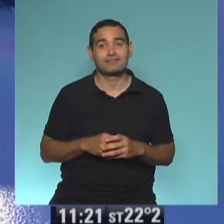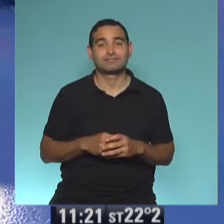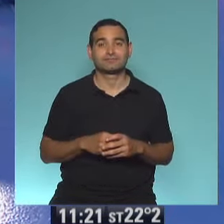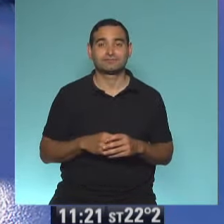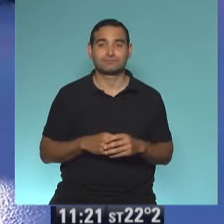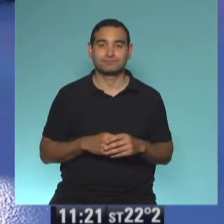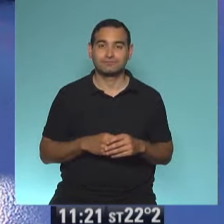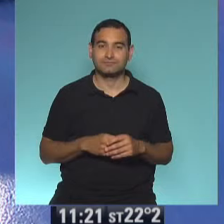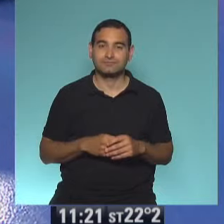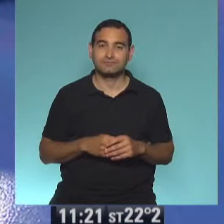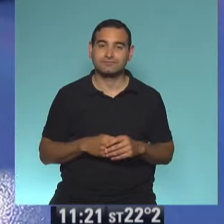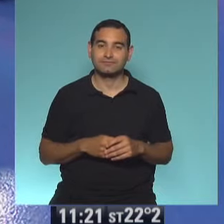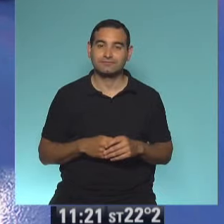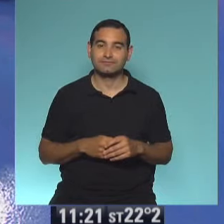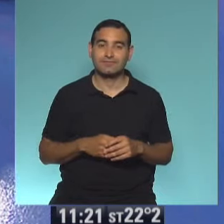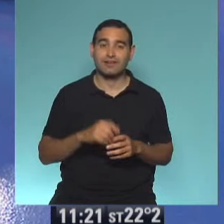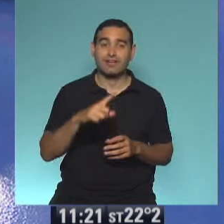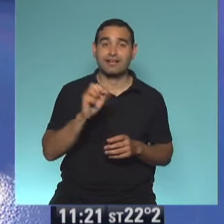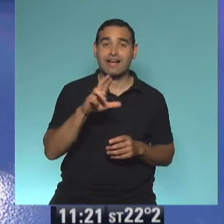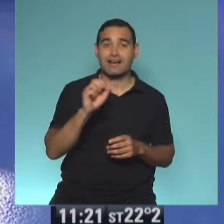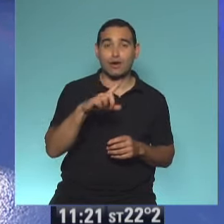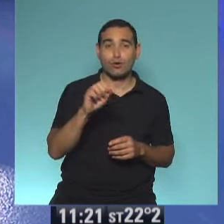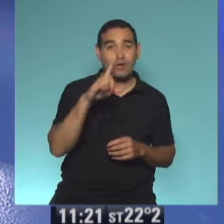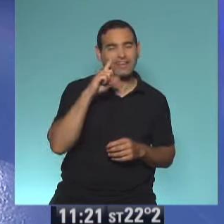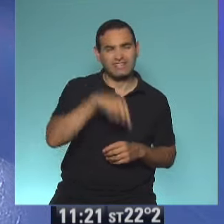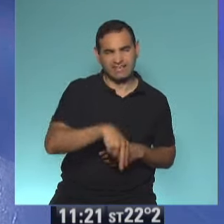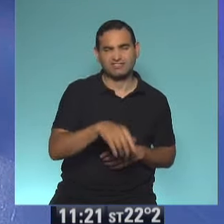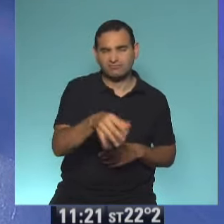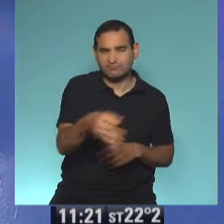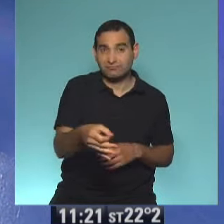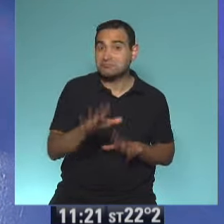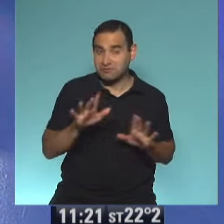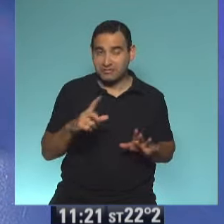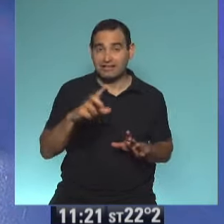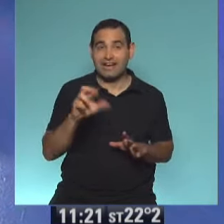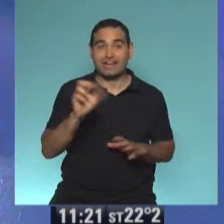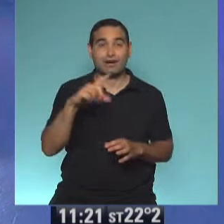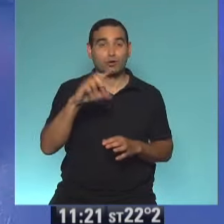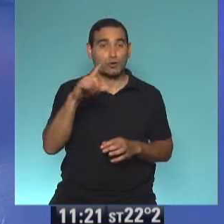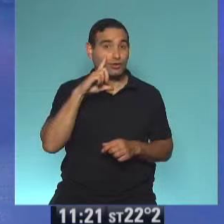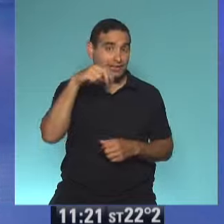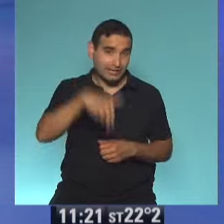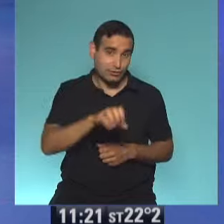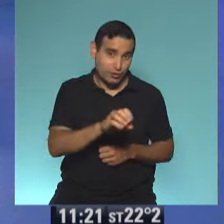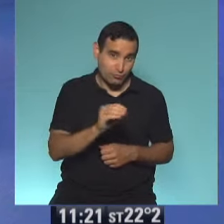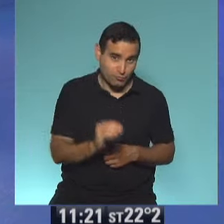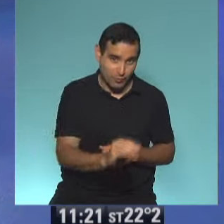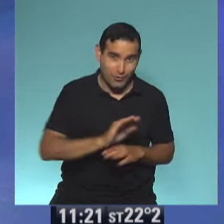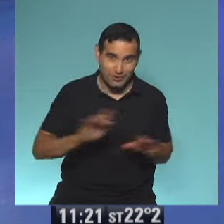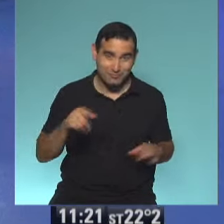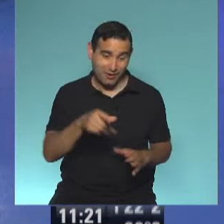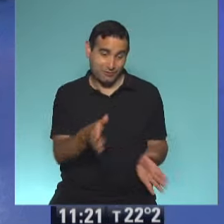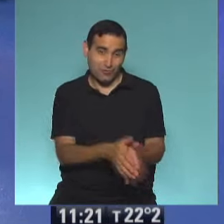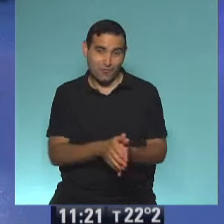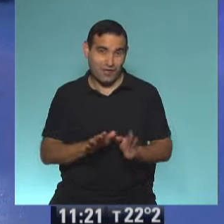Caracol. Caracolín les gusta. Caracolín, caracolín. Bueno, vamos con Caracolín, que está ahí, miren, se queda acá con nosotros en